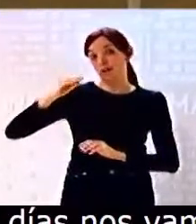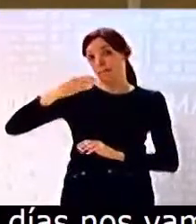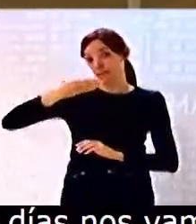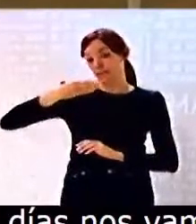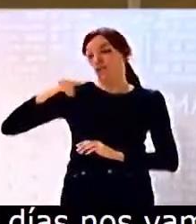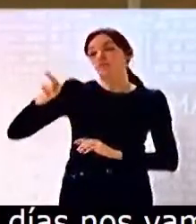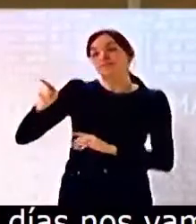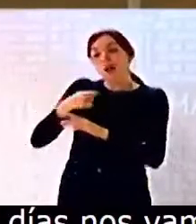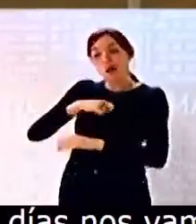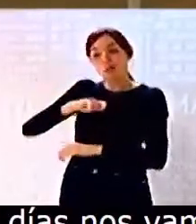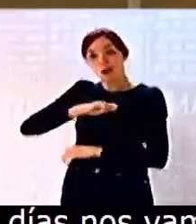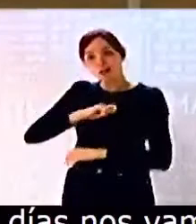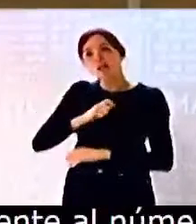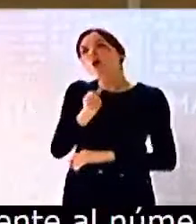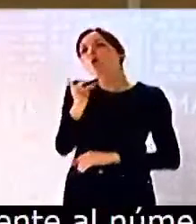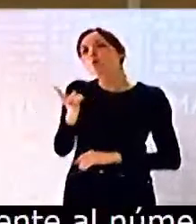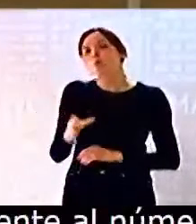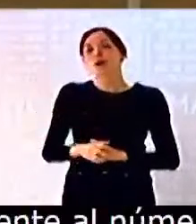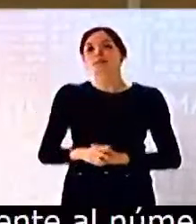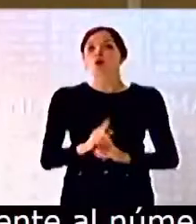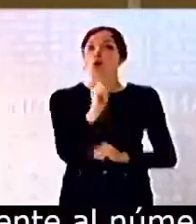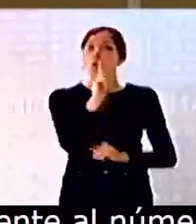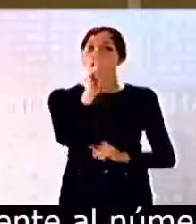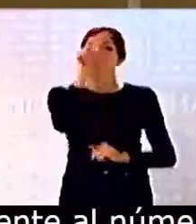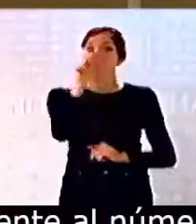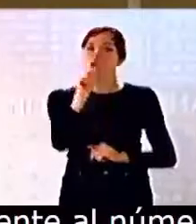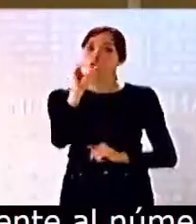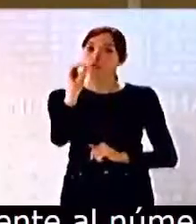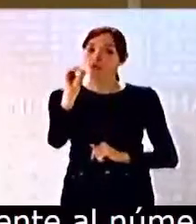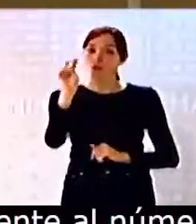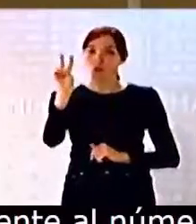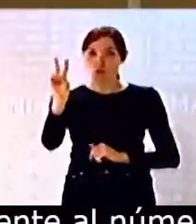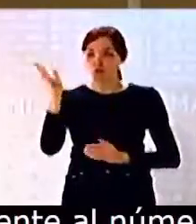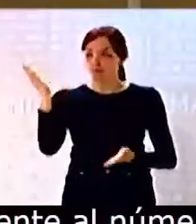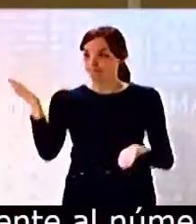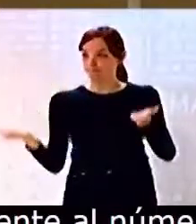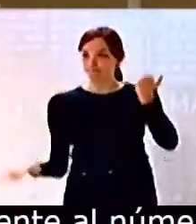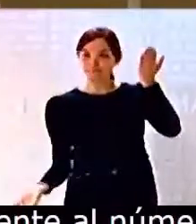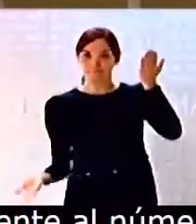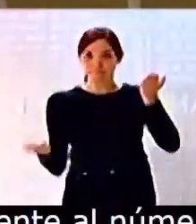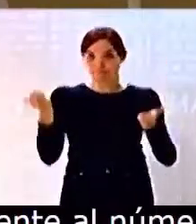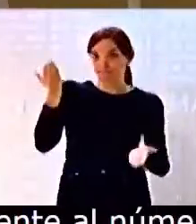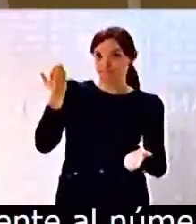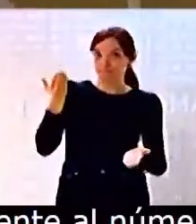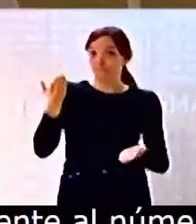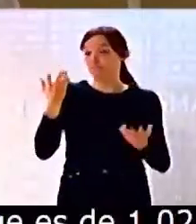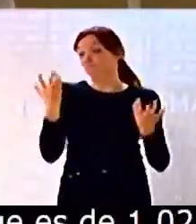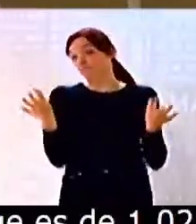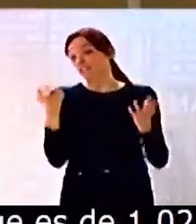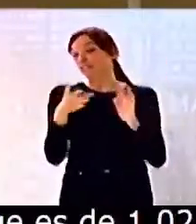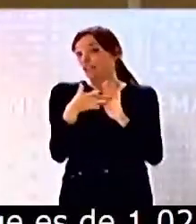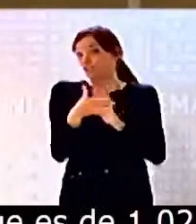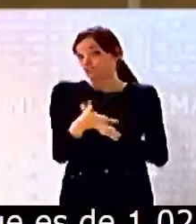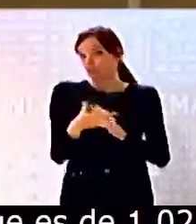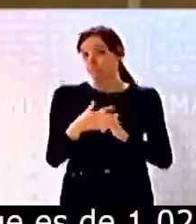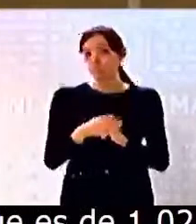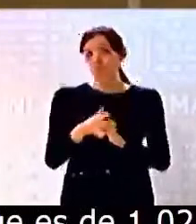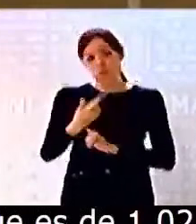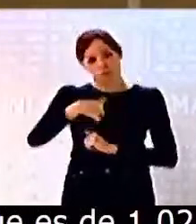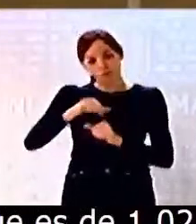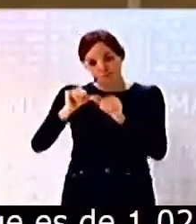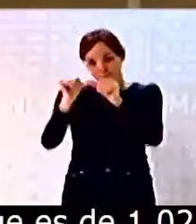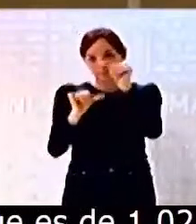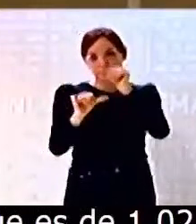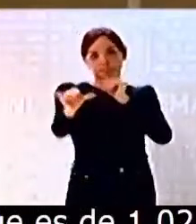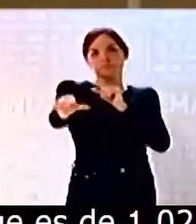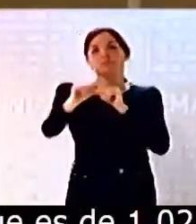de España, que es de 1,02, con lo cual la tendencia que esperamos es o a la estabilización o